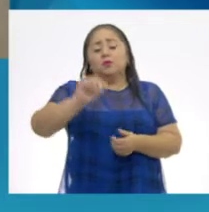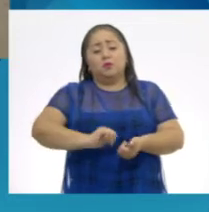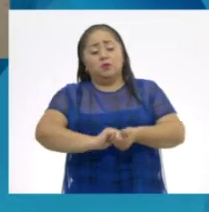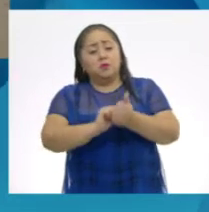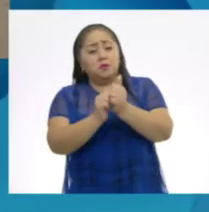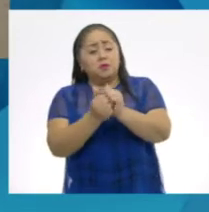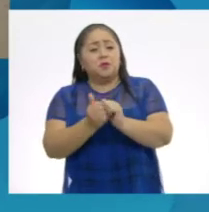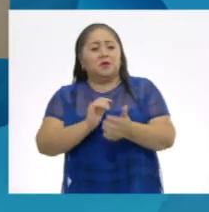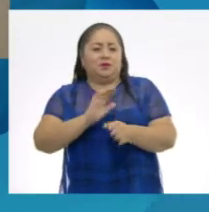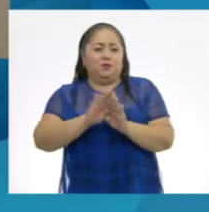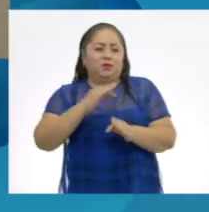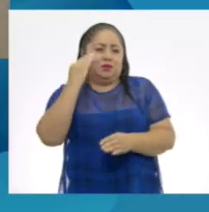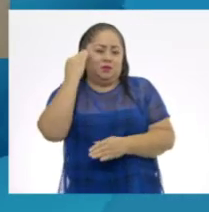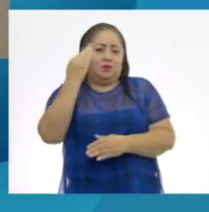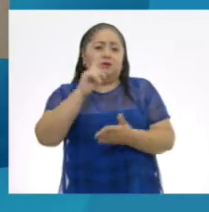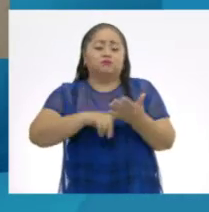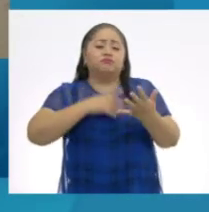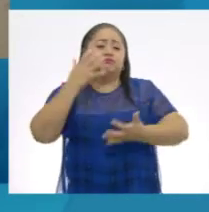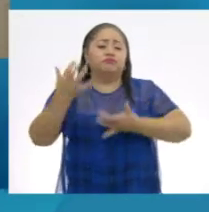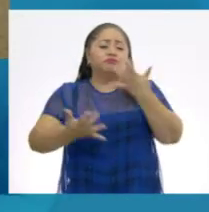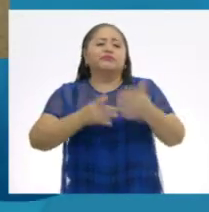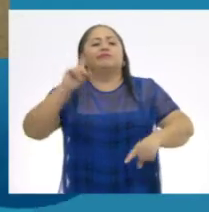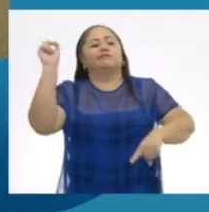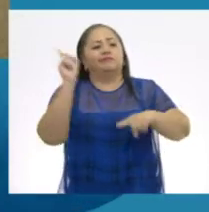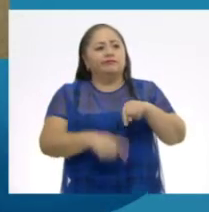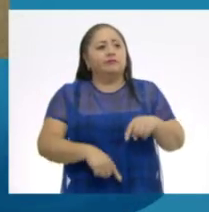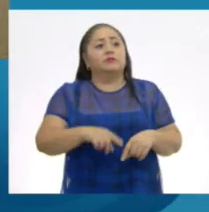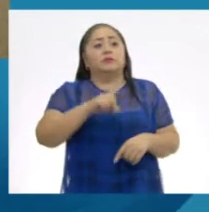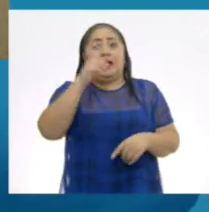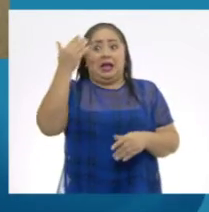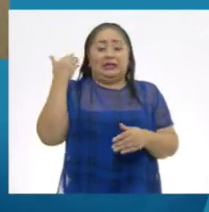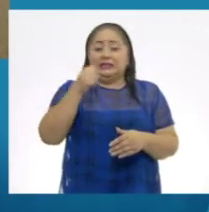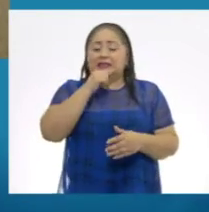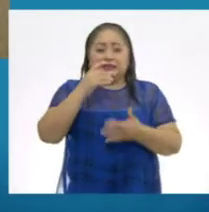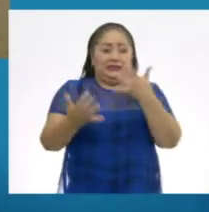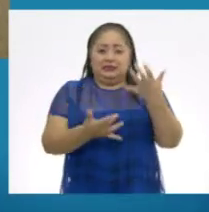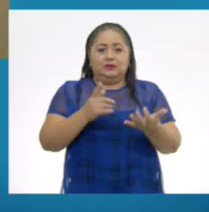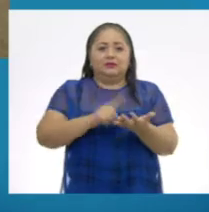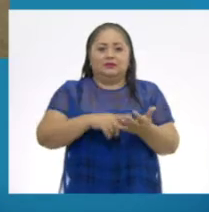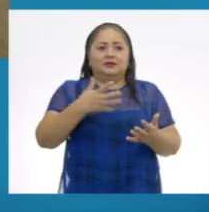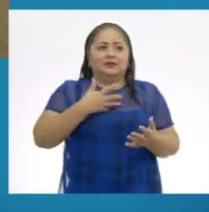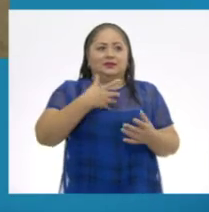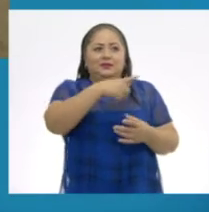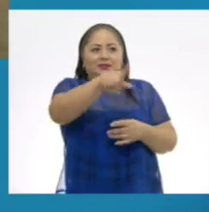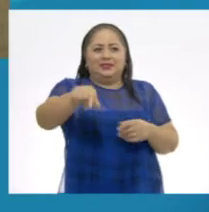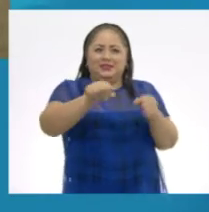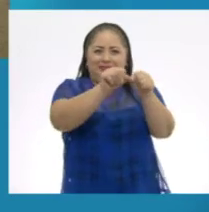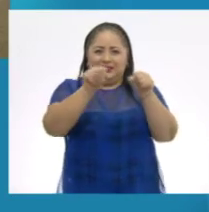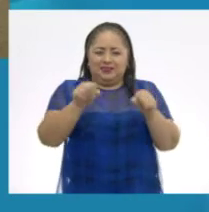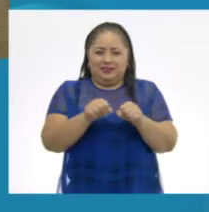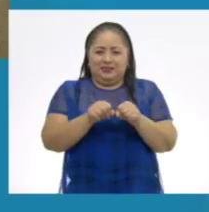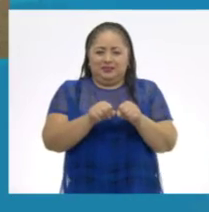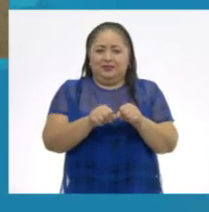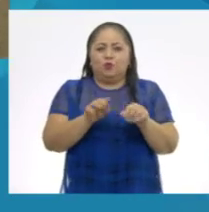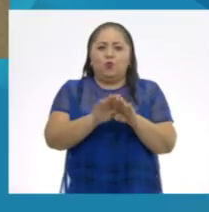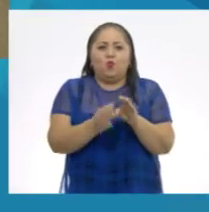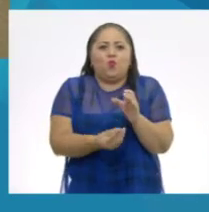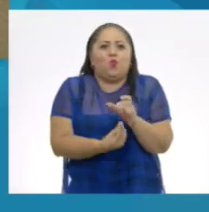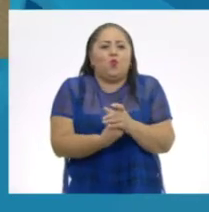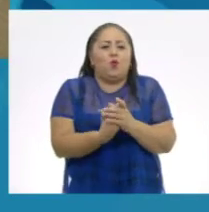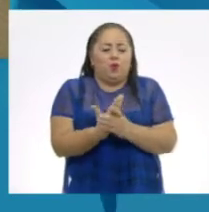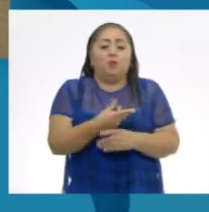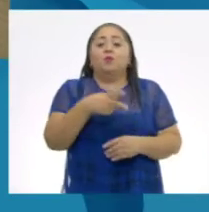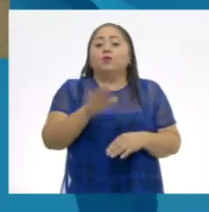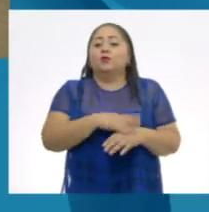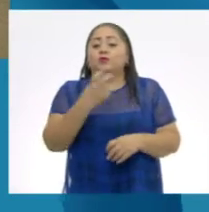que se quemaron, las quitaron. Antes de que se quemaran nosotros ya teníamos estas aulas móviles nuevas. De hecho,